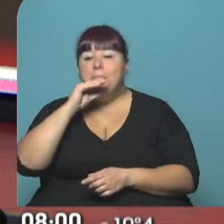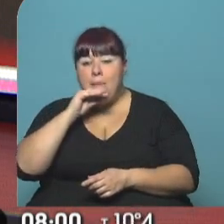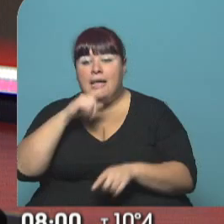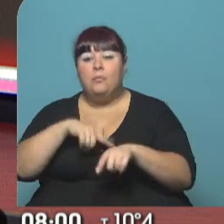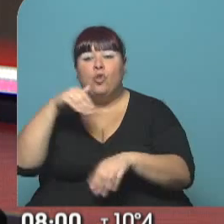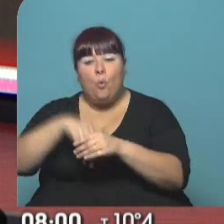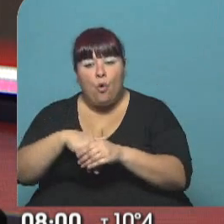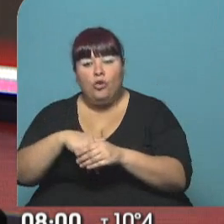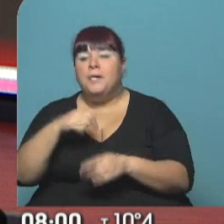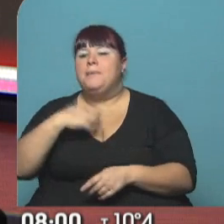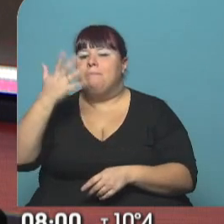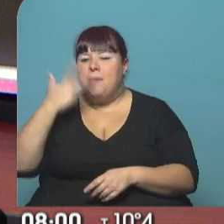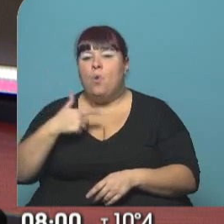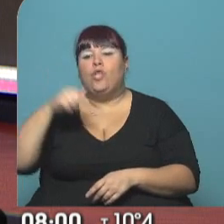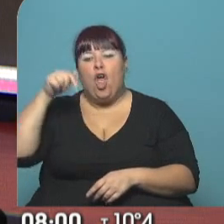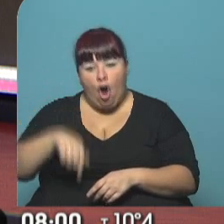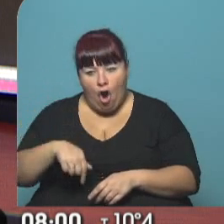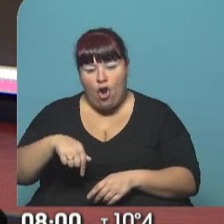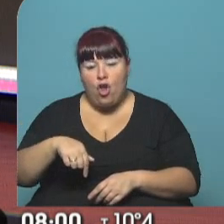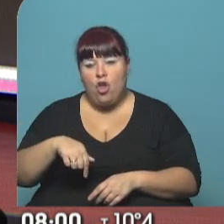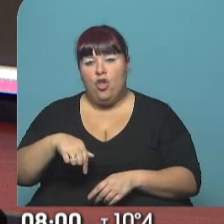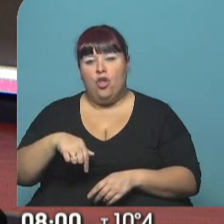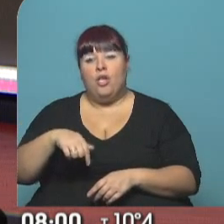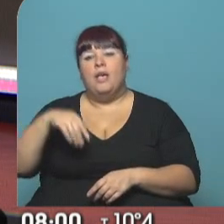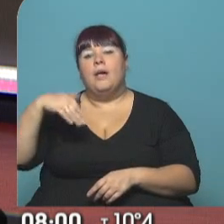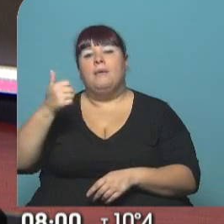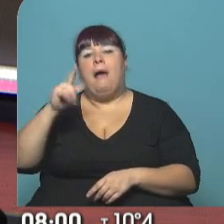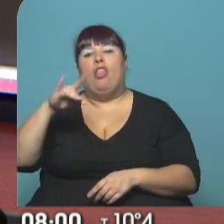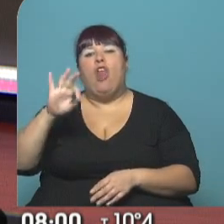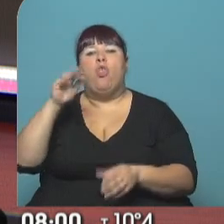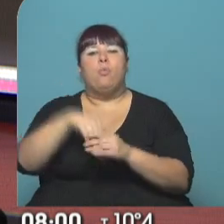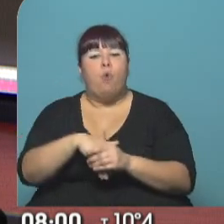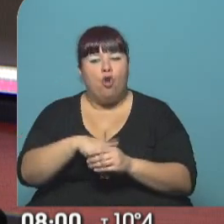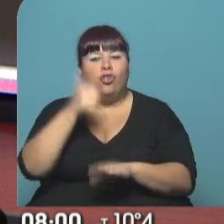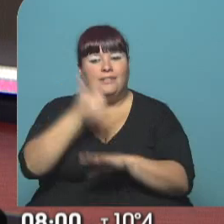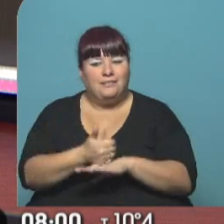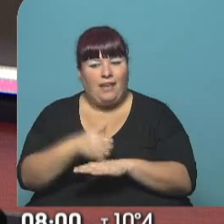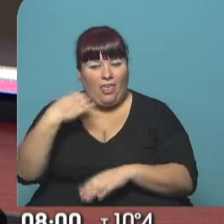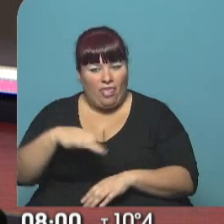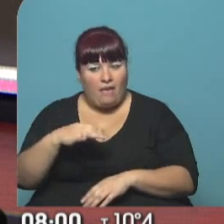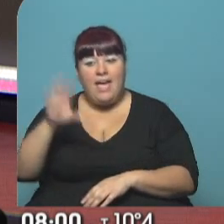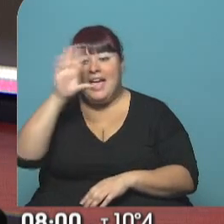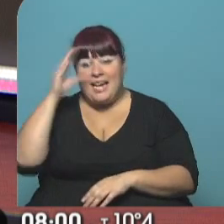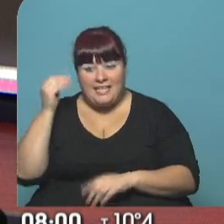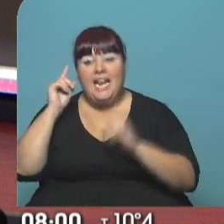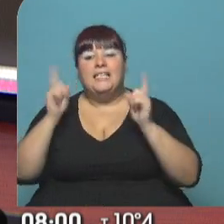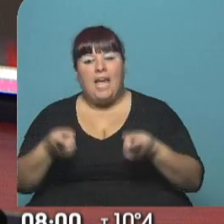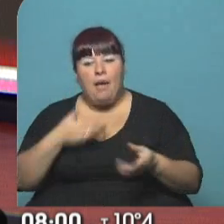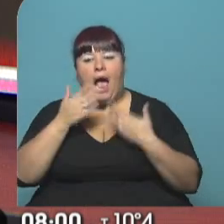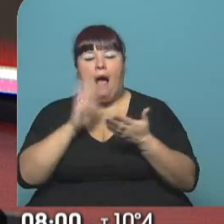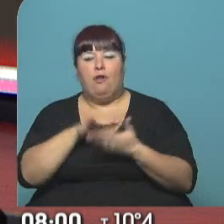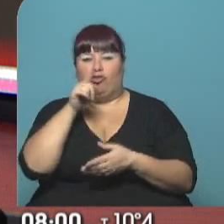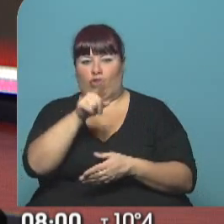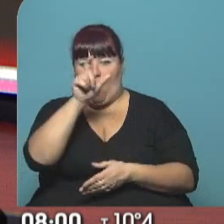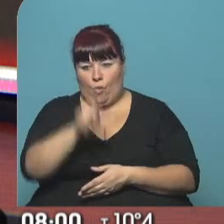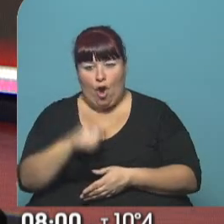momento de votar dijo le encantaría que en la jornada de hoy Maldonado estuviera votando, estuviera presente. Cristina Fernández de Kirchner también hizo